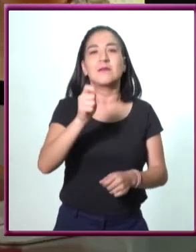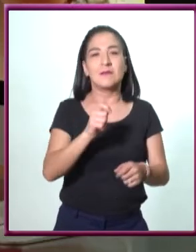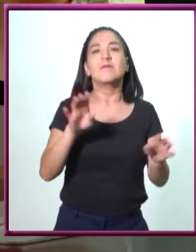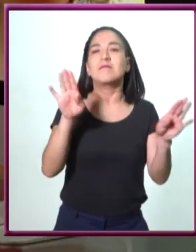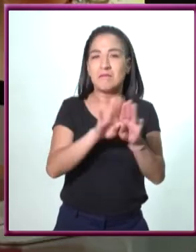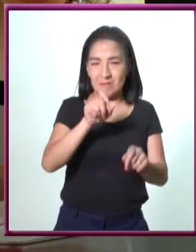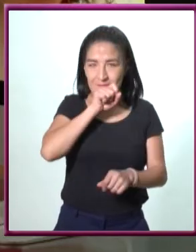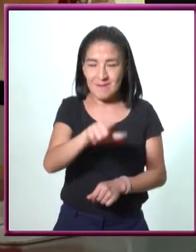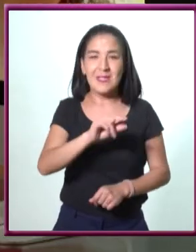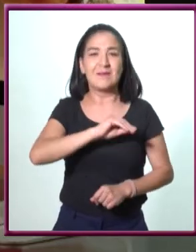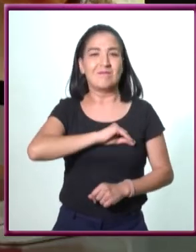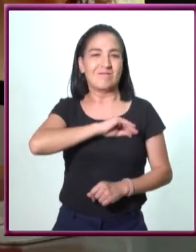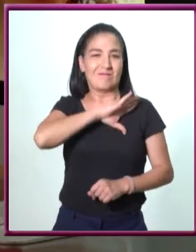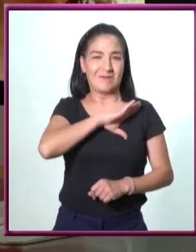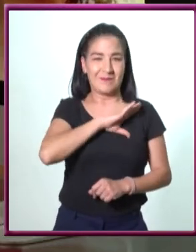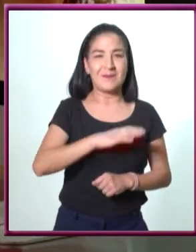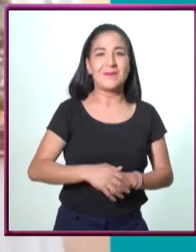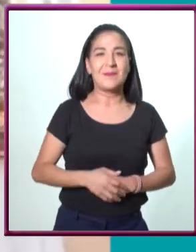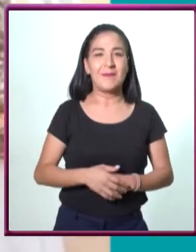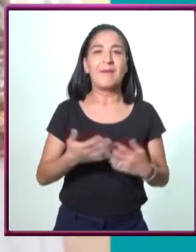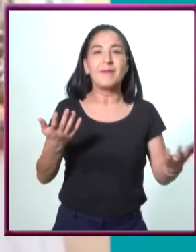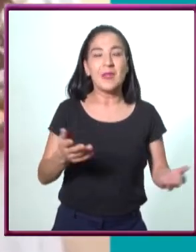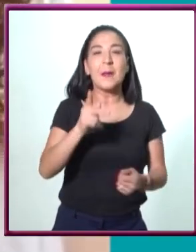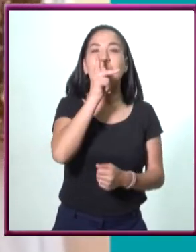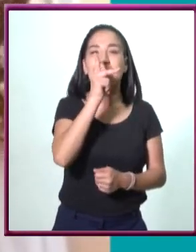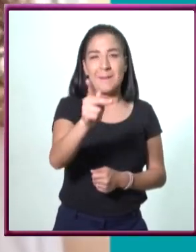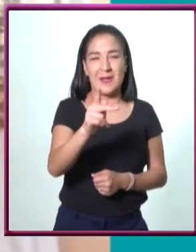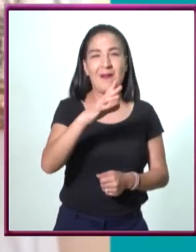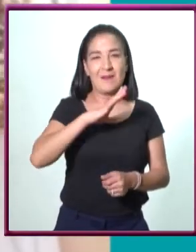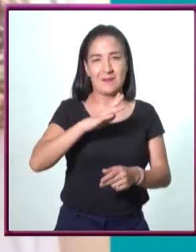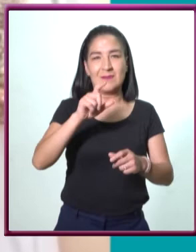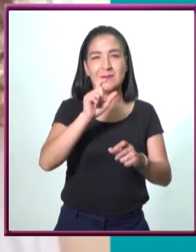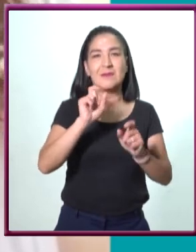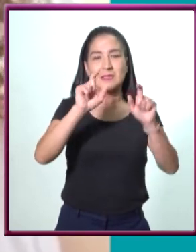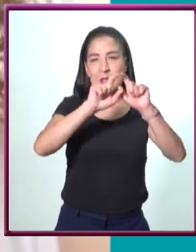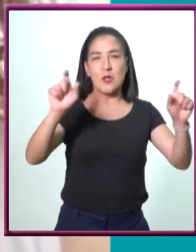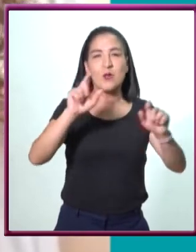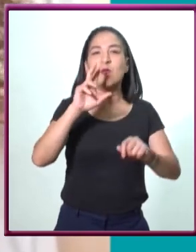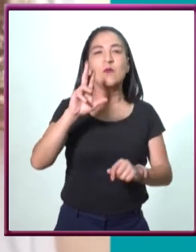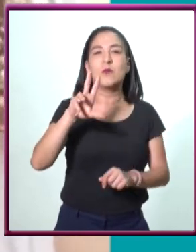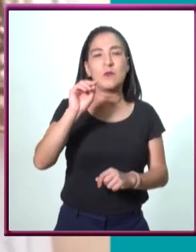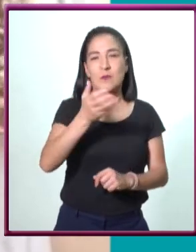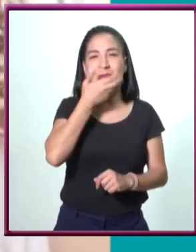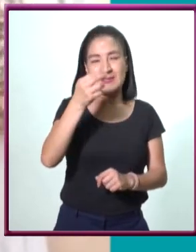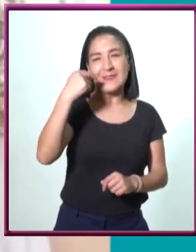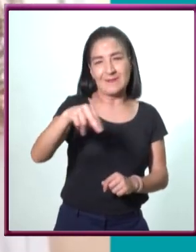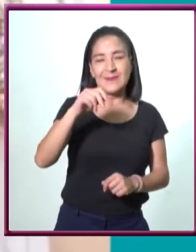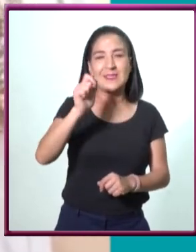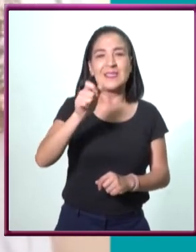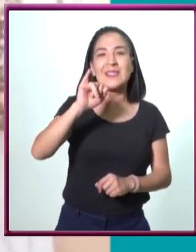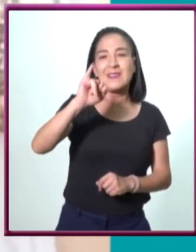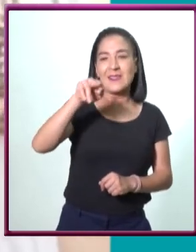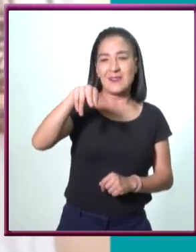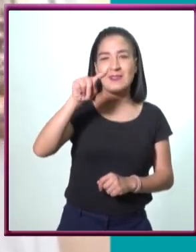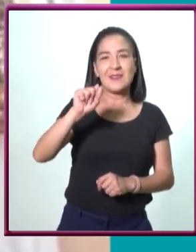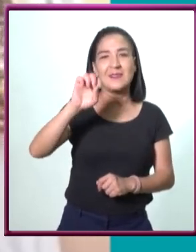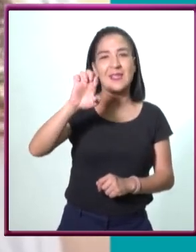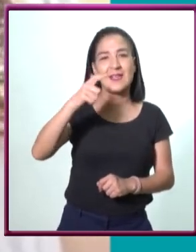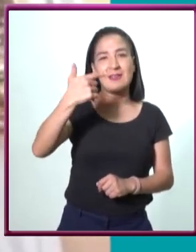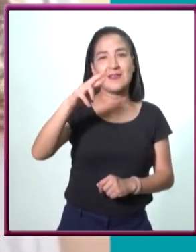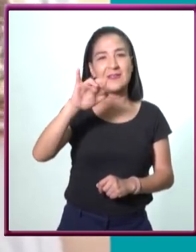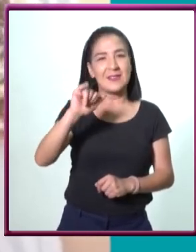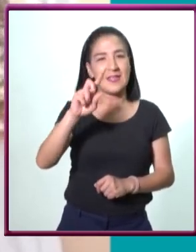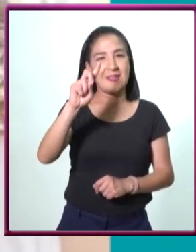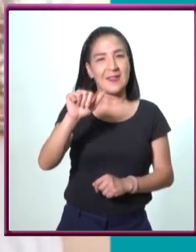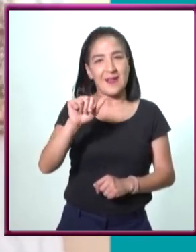que ver con la autoestima. Hay una palabra que no usamos mucho que se llama integridad. La integridad